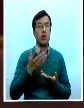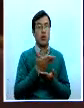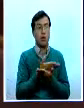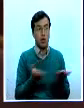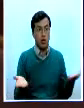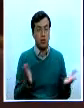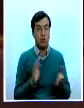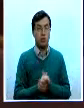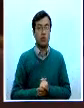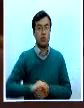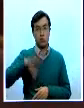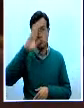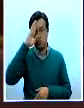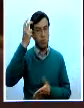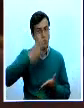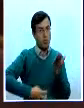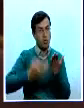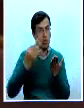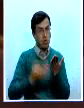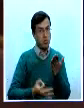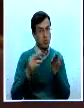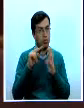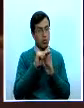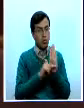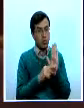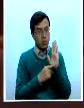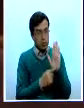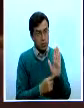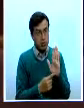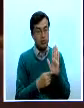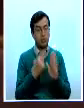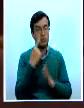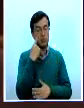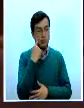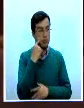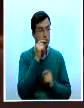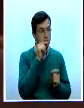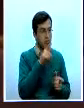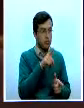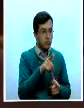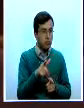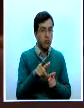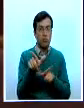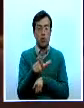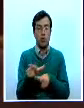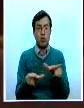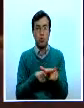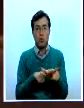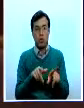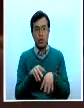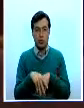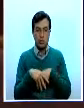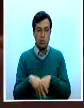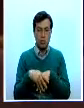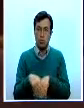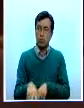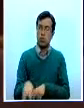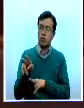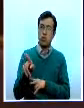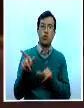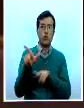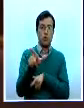los que generan la sanción que está estipulada en la ordenanza que estén acompañando en diferentes puntos del trayecto de la marcha y en las